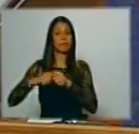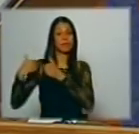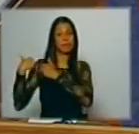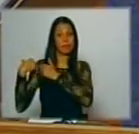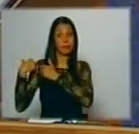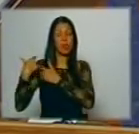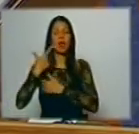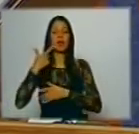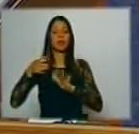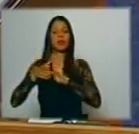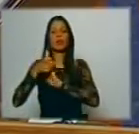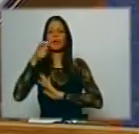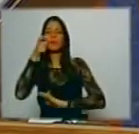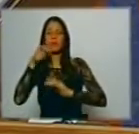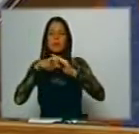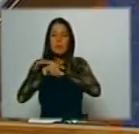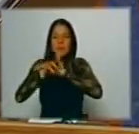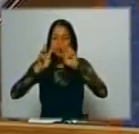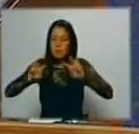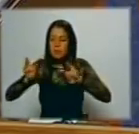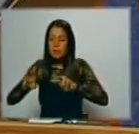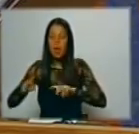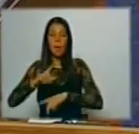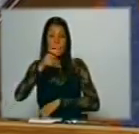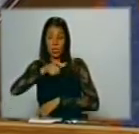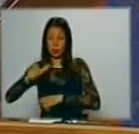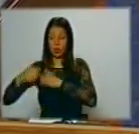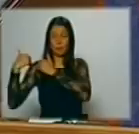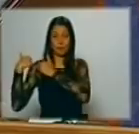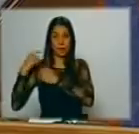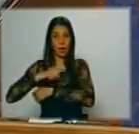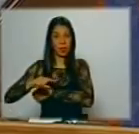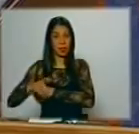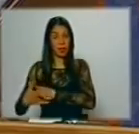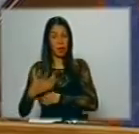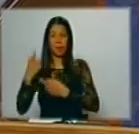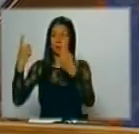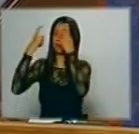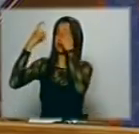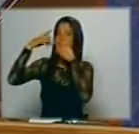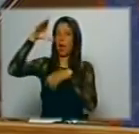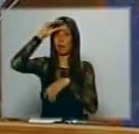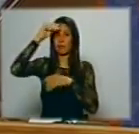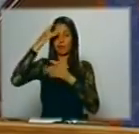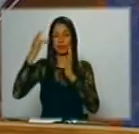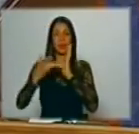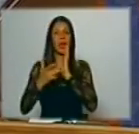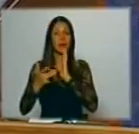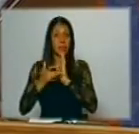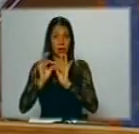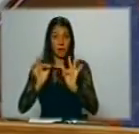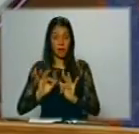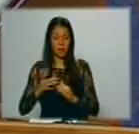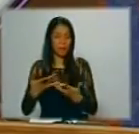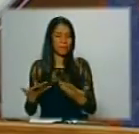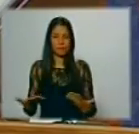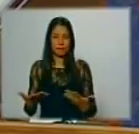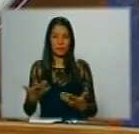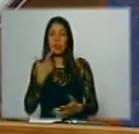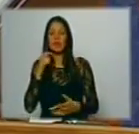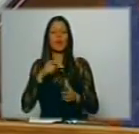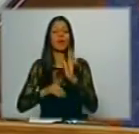atribuyan funciones de inspección y fiscalización deberán contar con la debida capacitación técnica para las labores que realizan. A tal efecto,